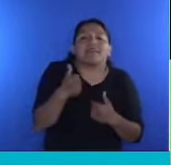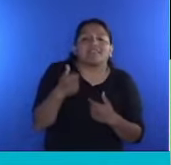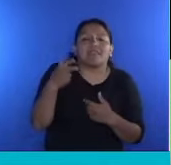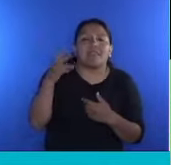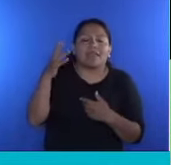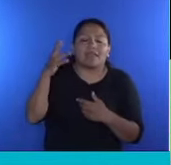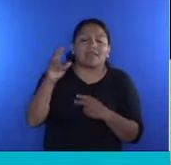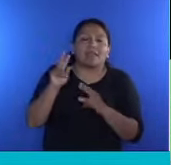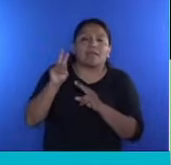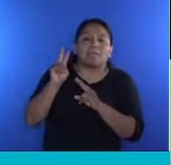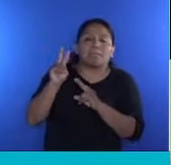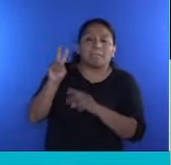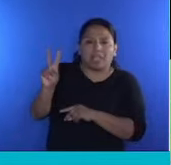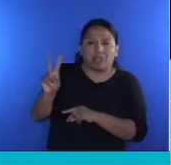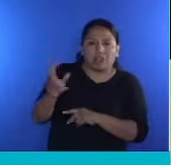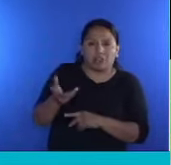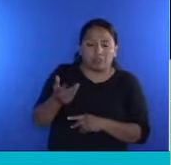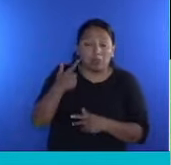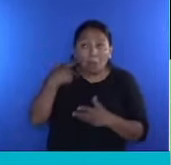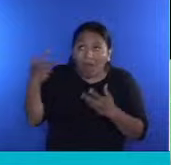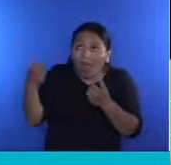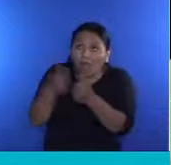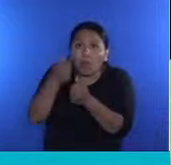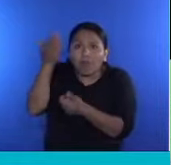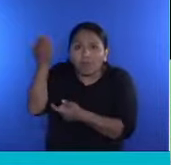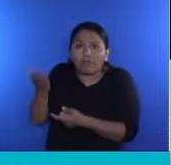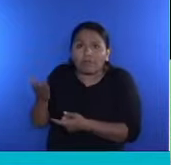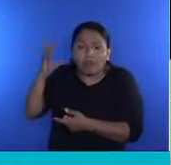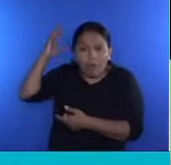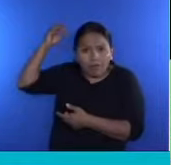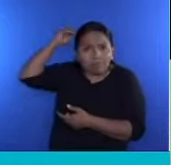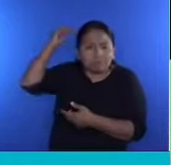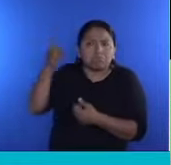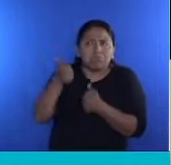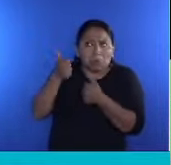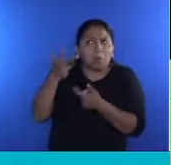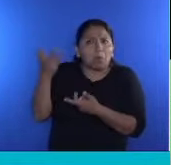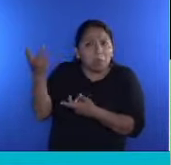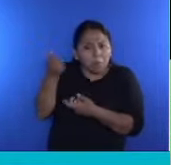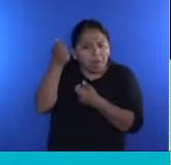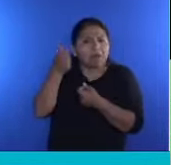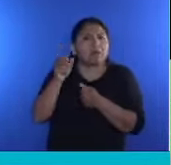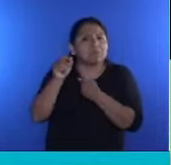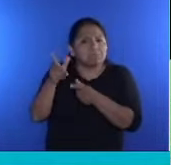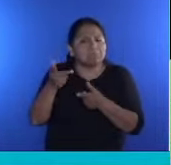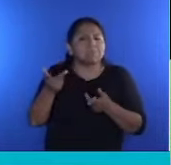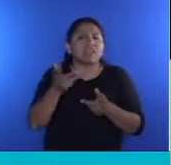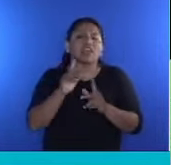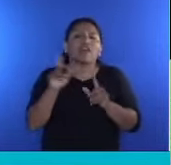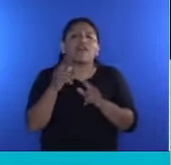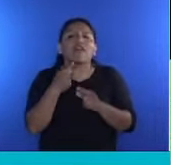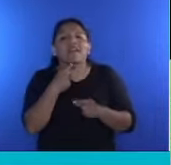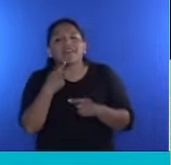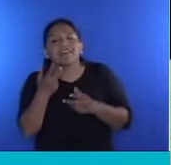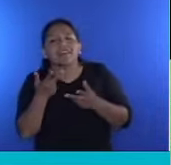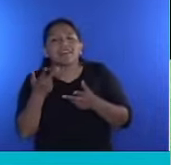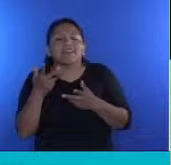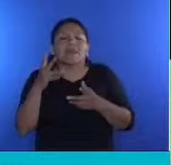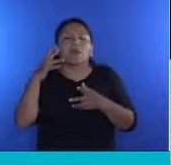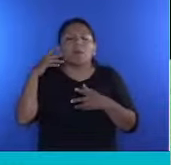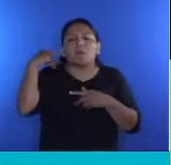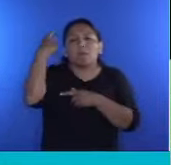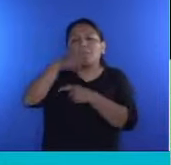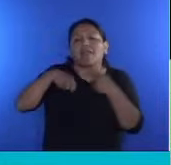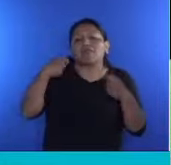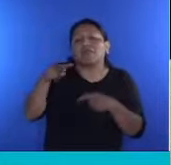Coincido absolutamente con Evita. Y está bueno que la levantemos en esos términos y no que le pongan por ahí un pañuelo verde que